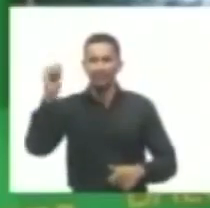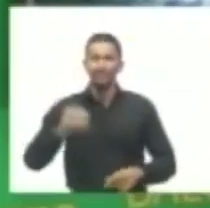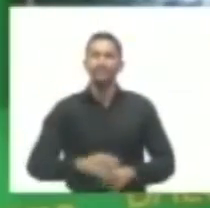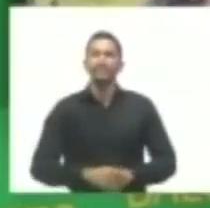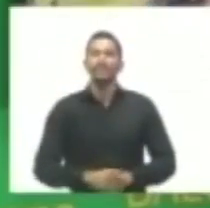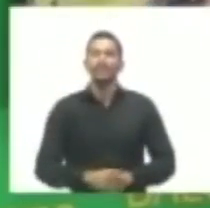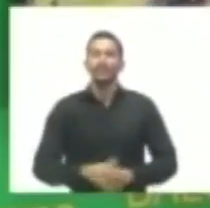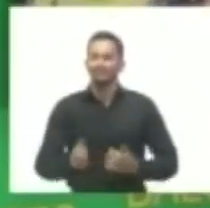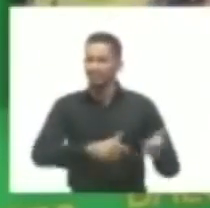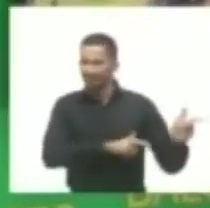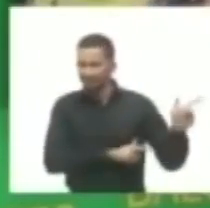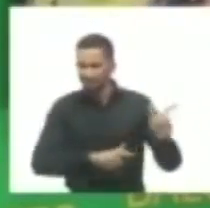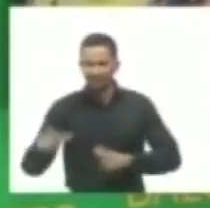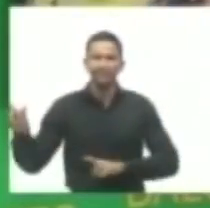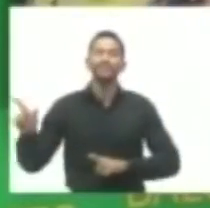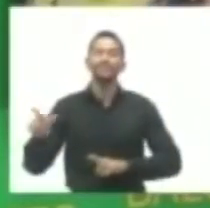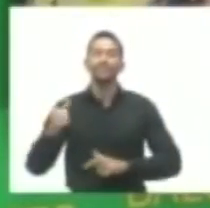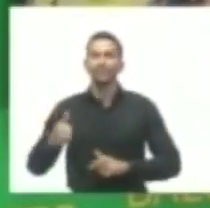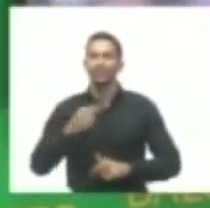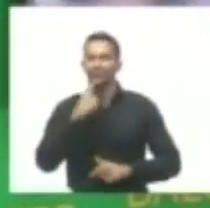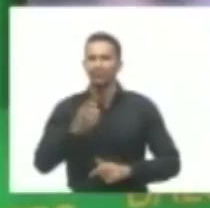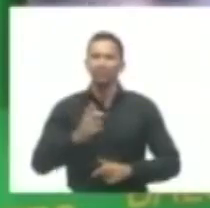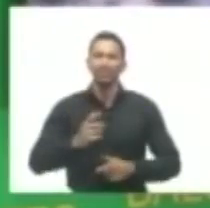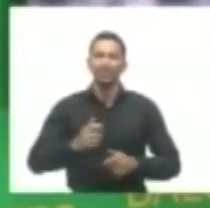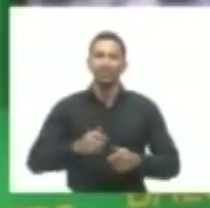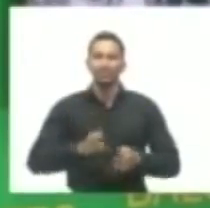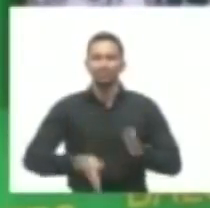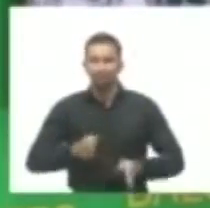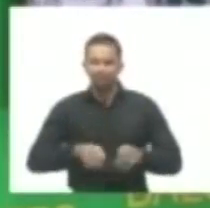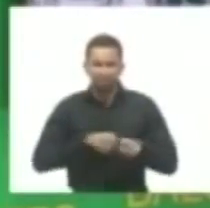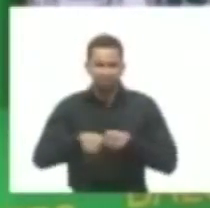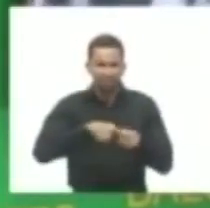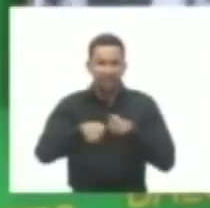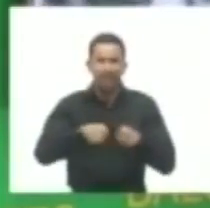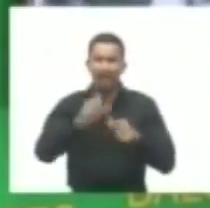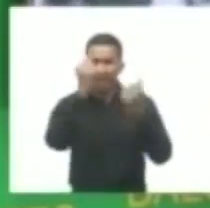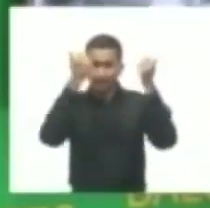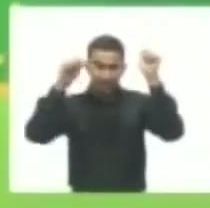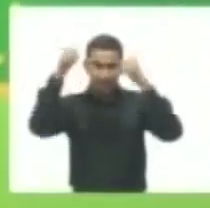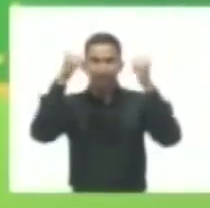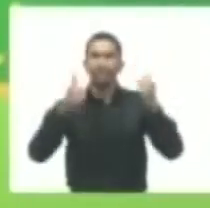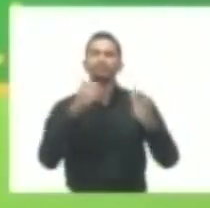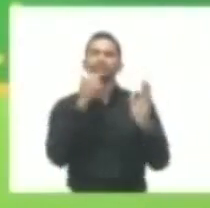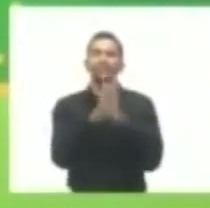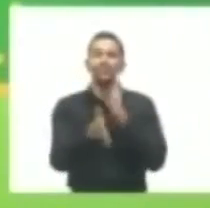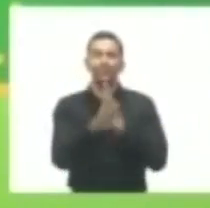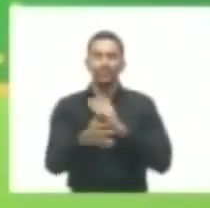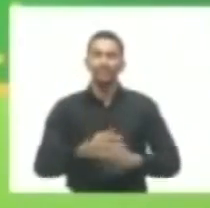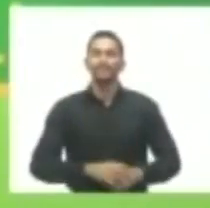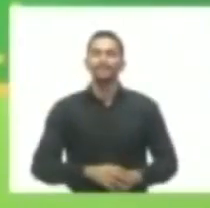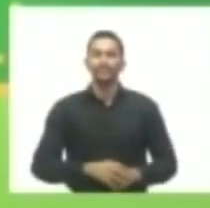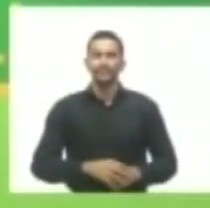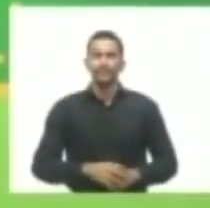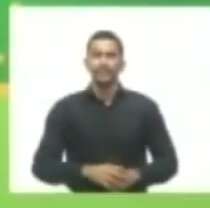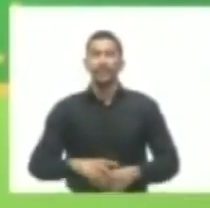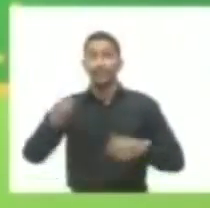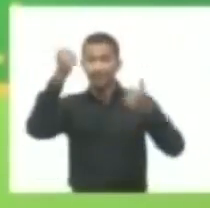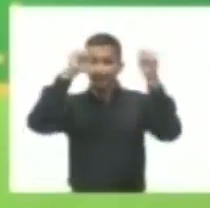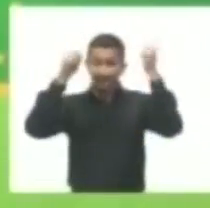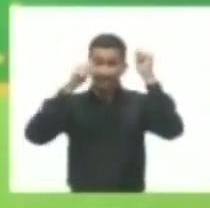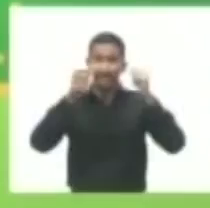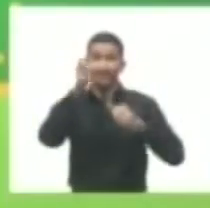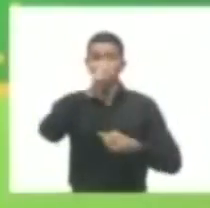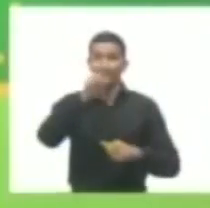Todo está listo para la carrera Corre, Corre Carnaval. Aquí les tengo la información. Y el Carnaval S.A. cumplió